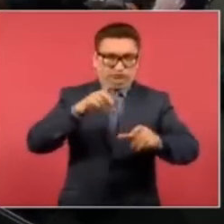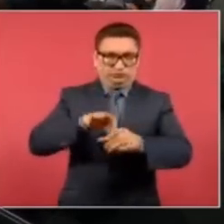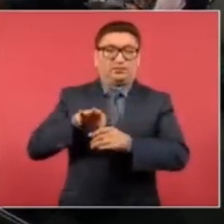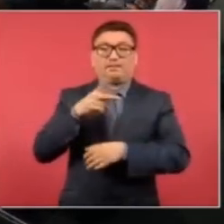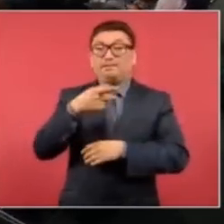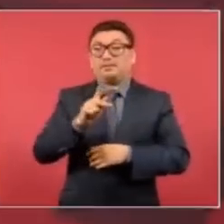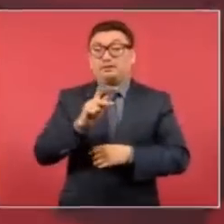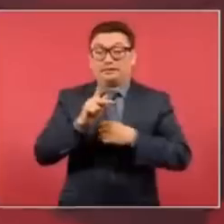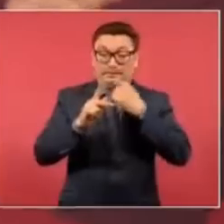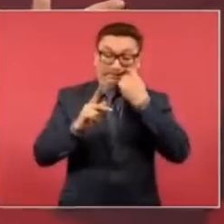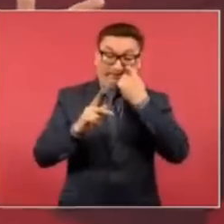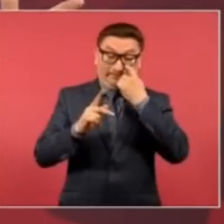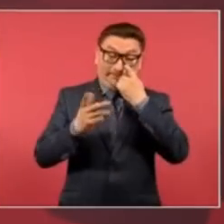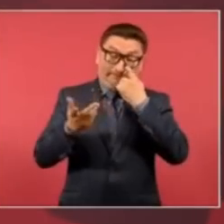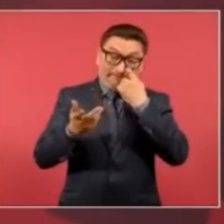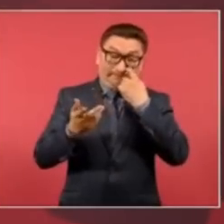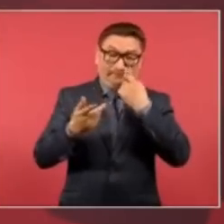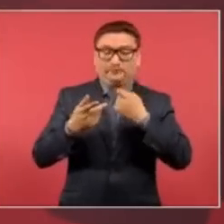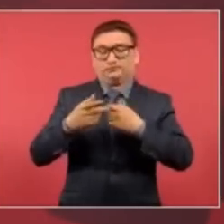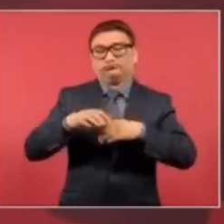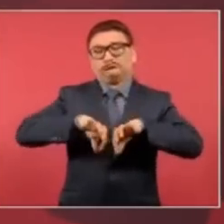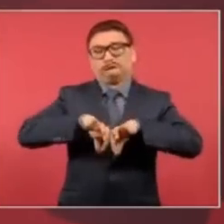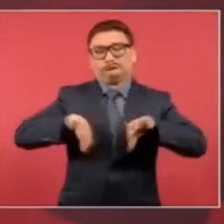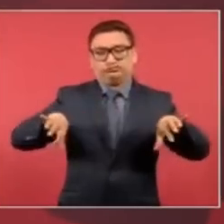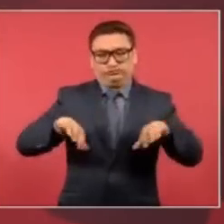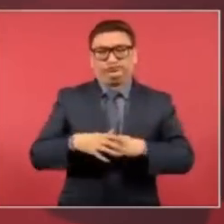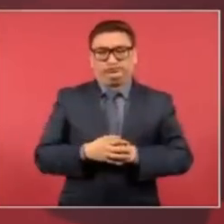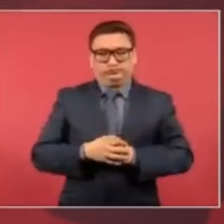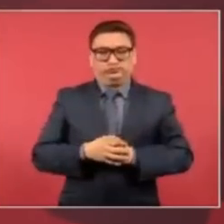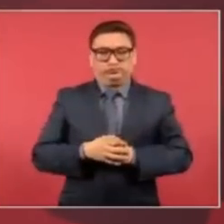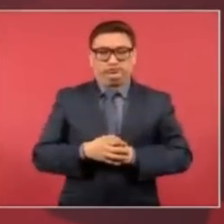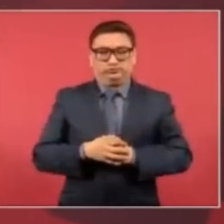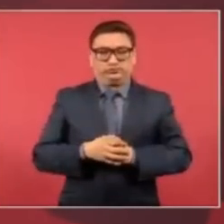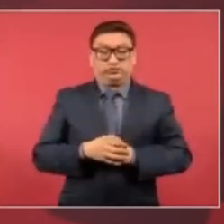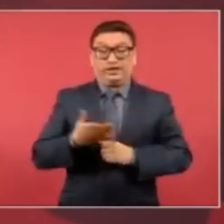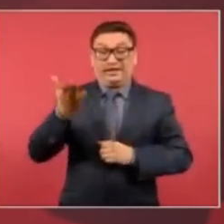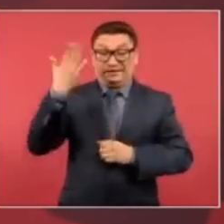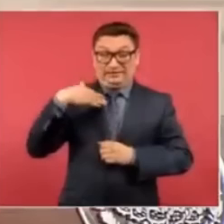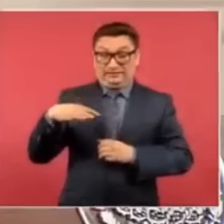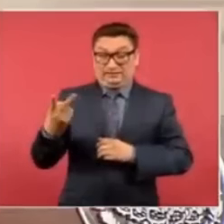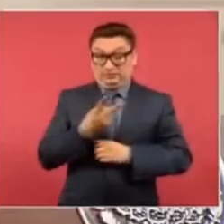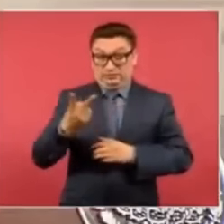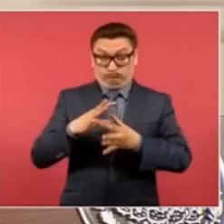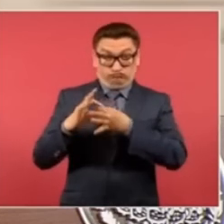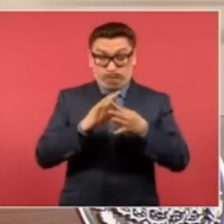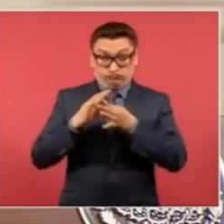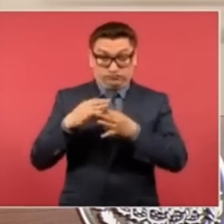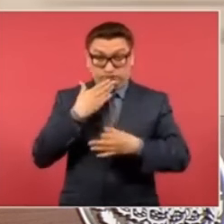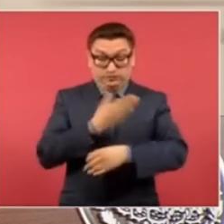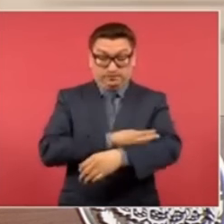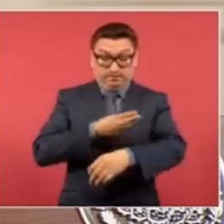pero los separaron. Cuando se llevaban bien,